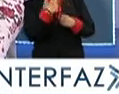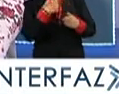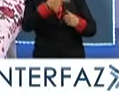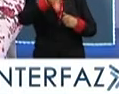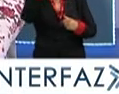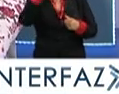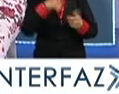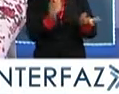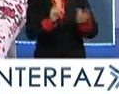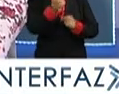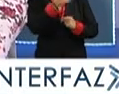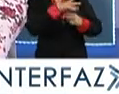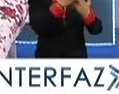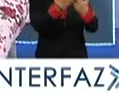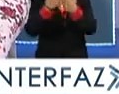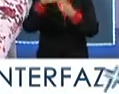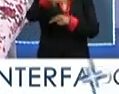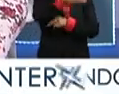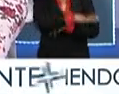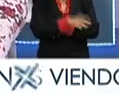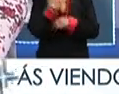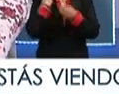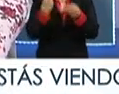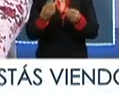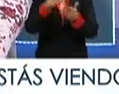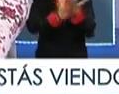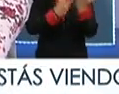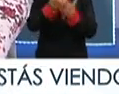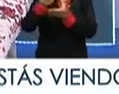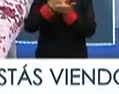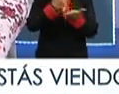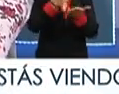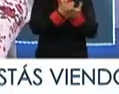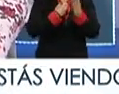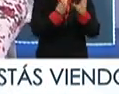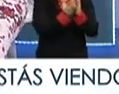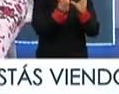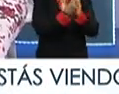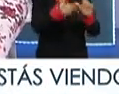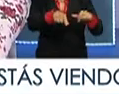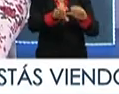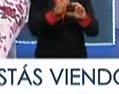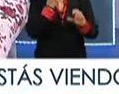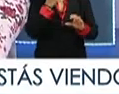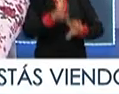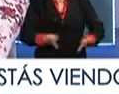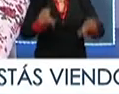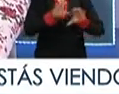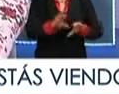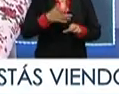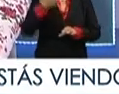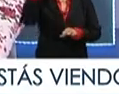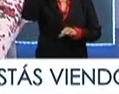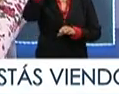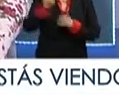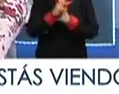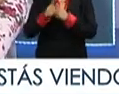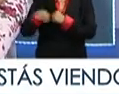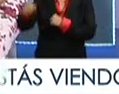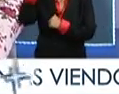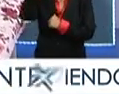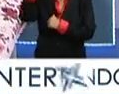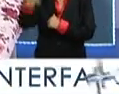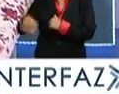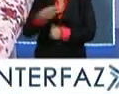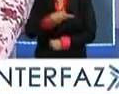acceso a la tecnología y también con intensos programas sociales de alfabetización digital, por lo que podemos esperar que en países en vías de